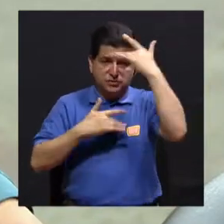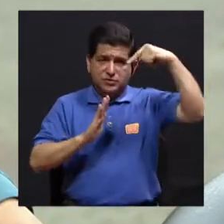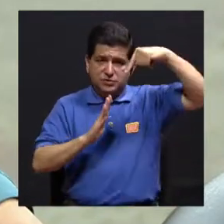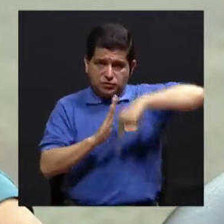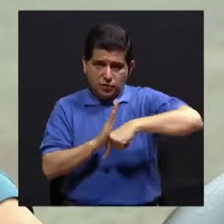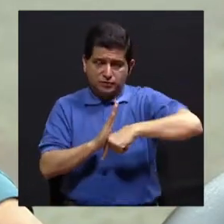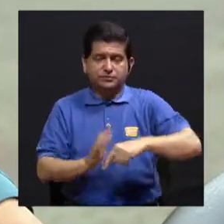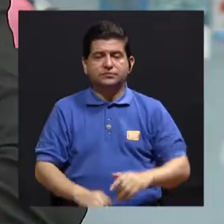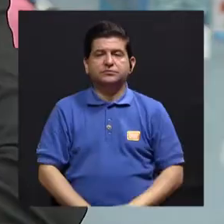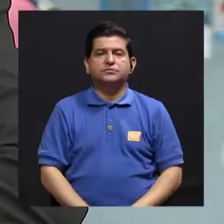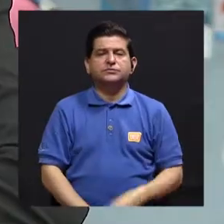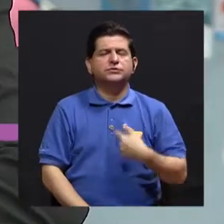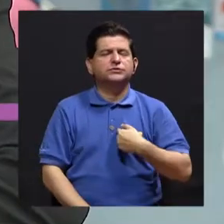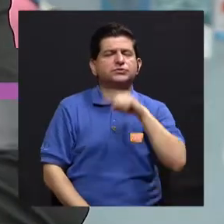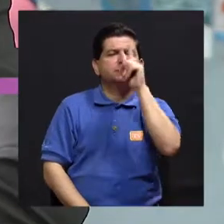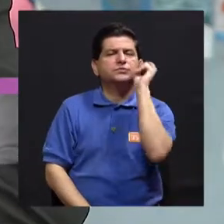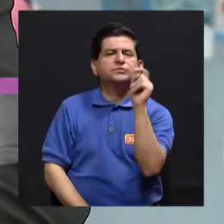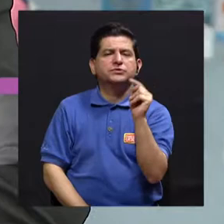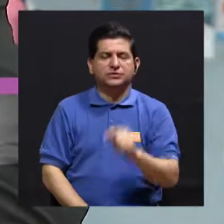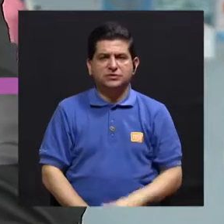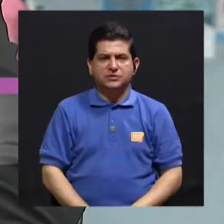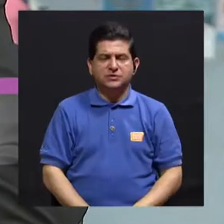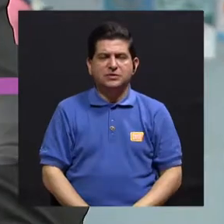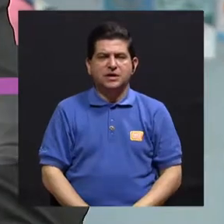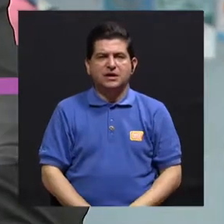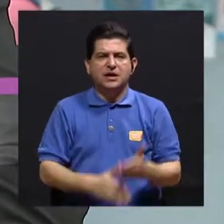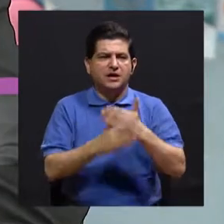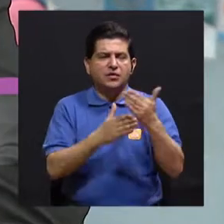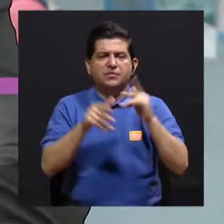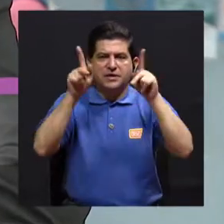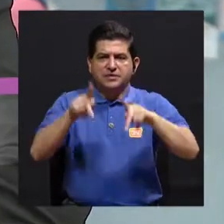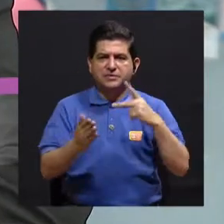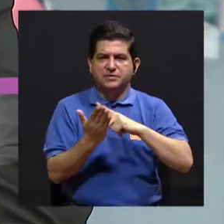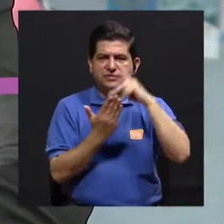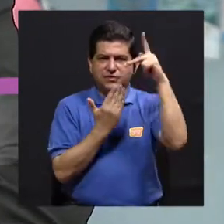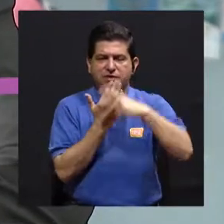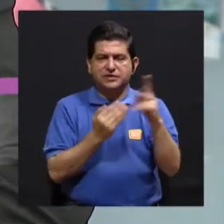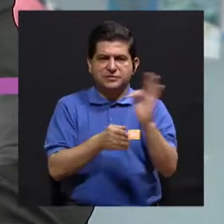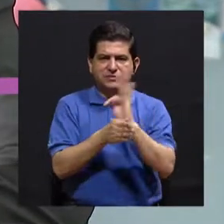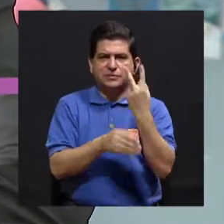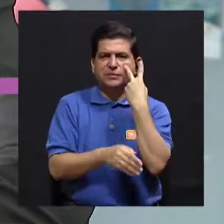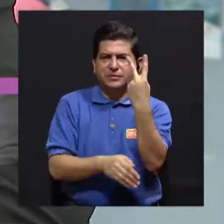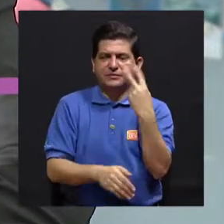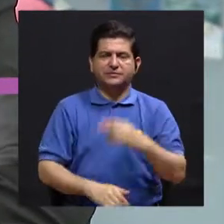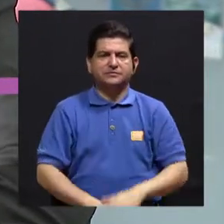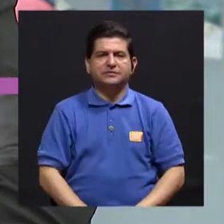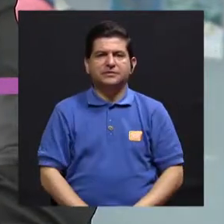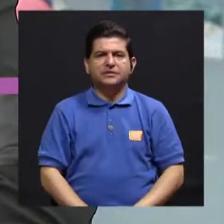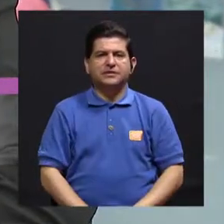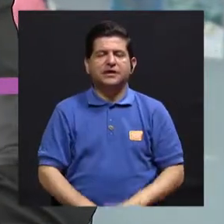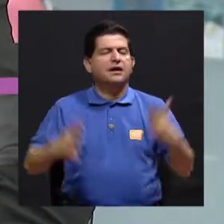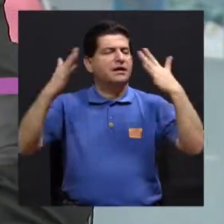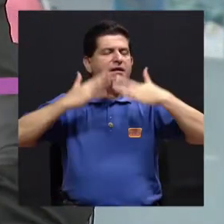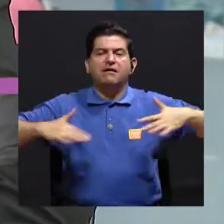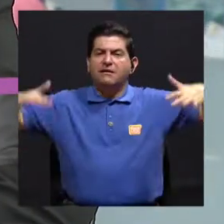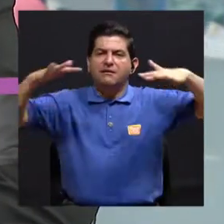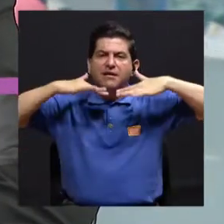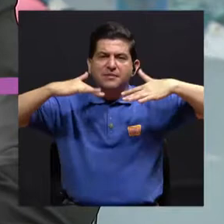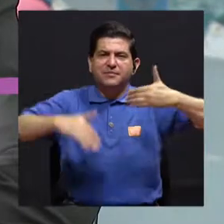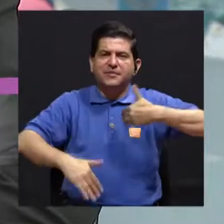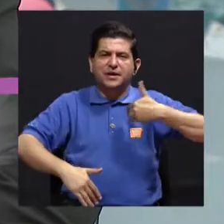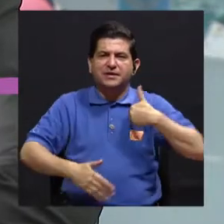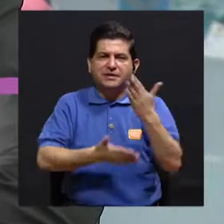fondo. No, Adrián, yo quería preguntarle y que pueda compartir con nuestros televidentes si a nivel